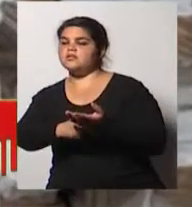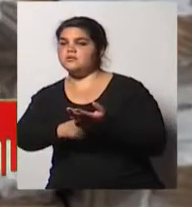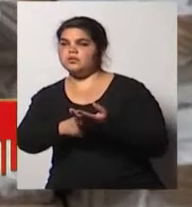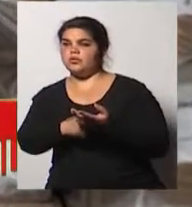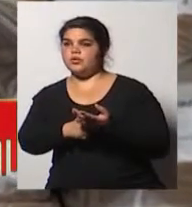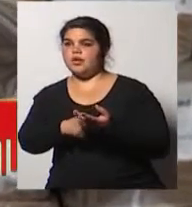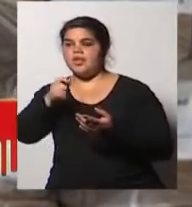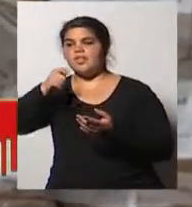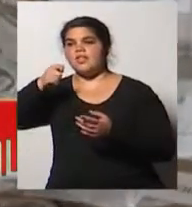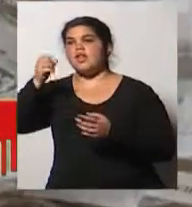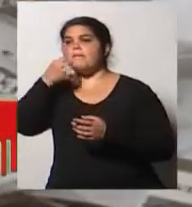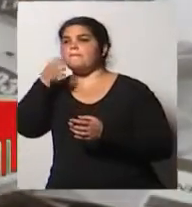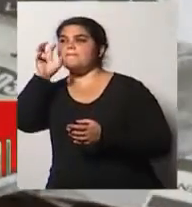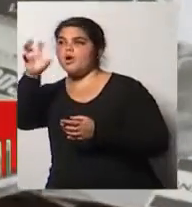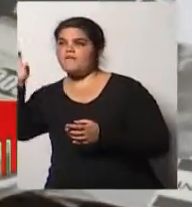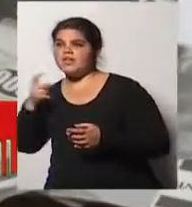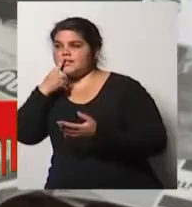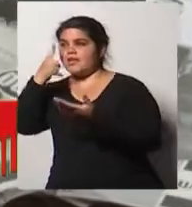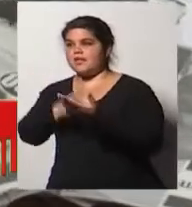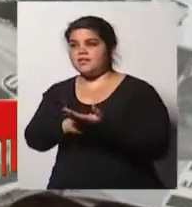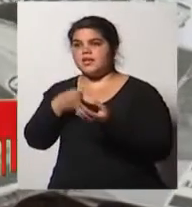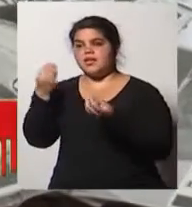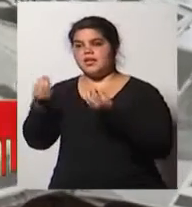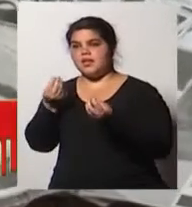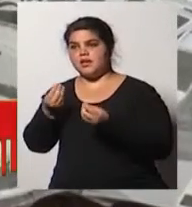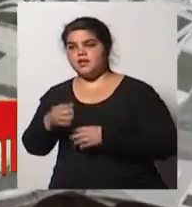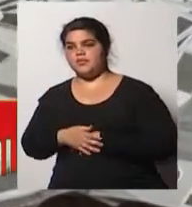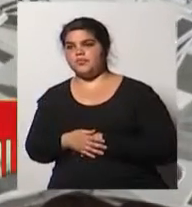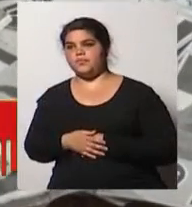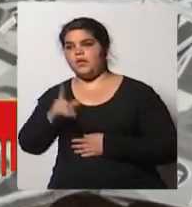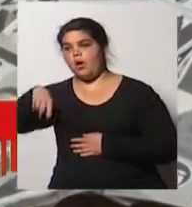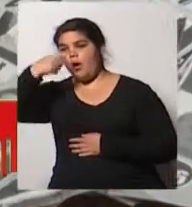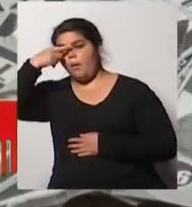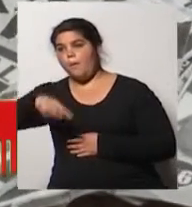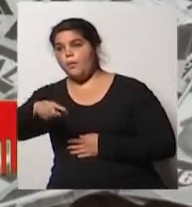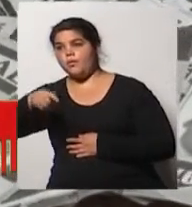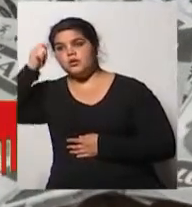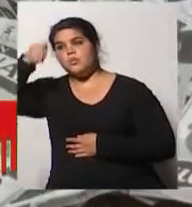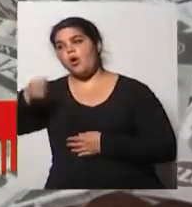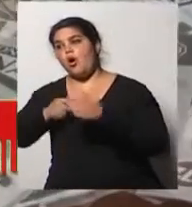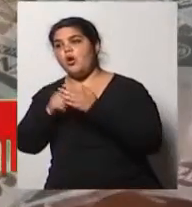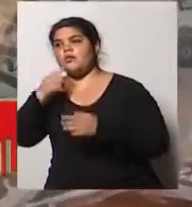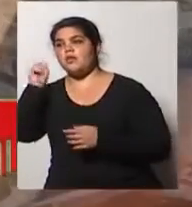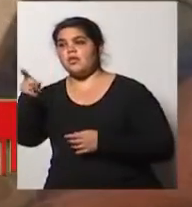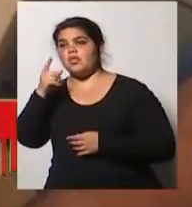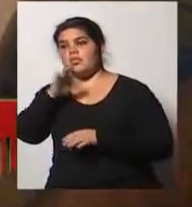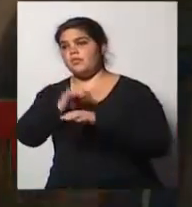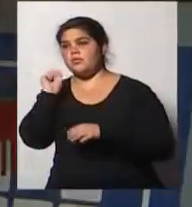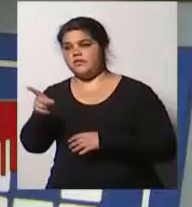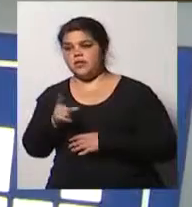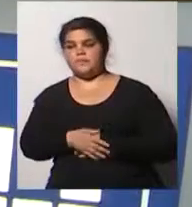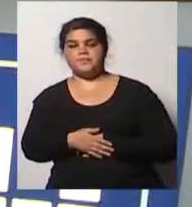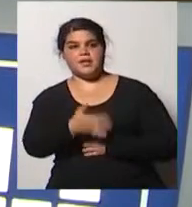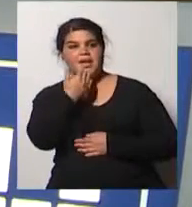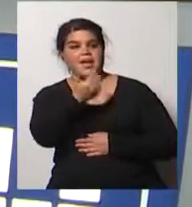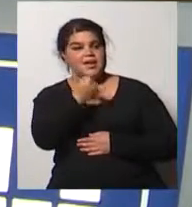los tribunales provinciales vinculados a lo institucional que culminan en decisiones de la Corte de la Nación. Bien, doctor Ibáñez, le agradecemos